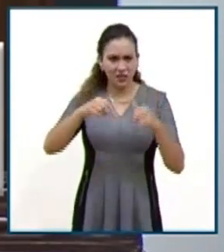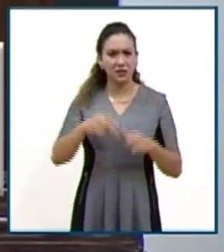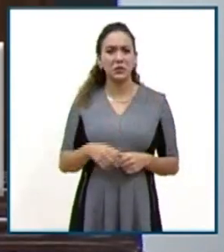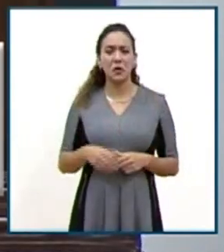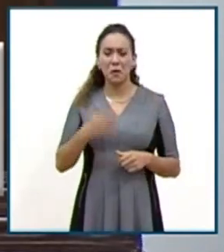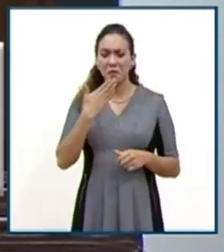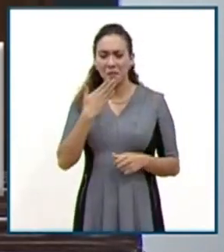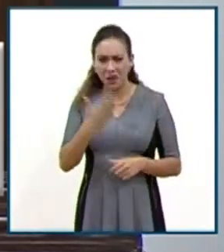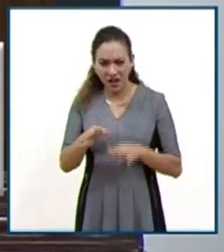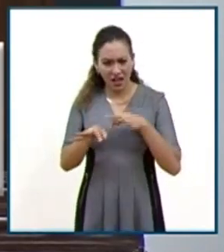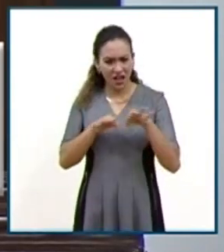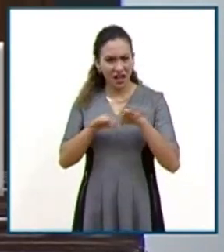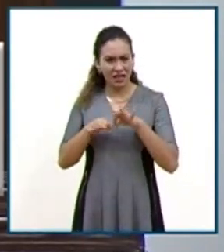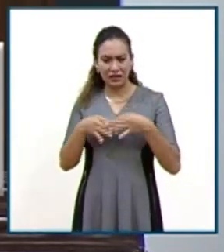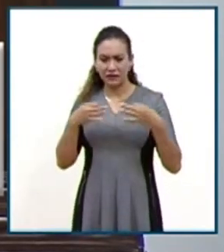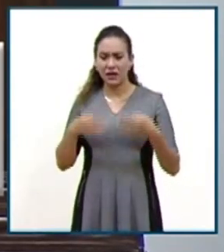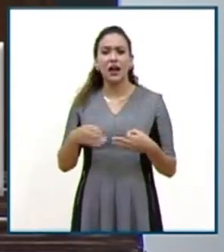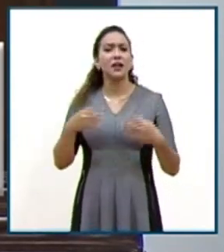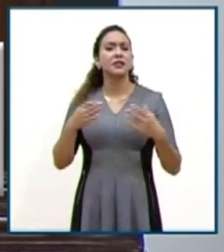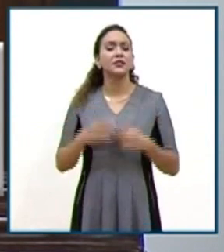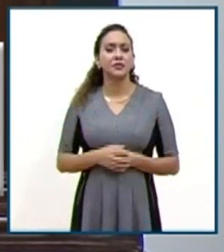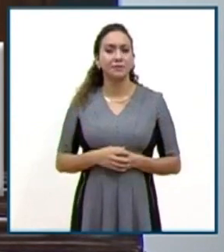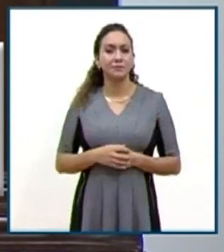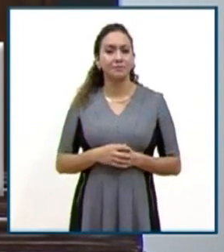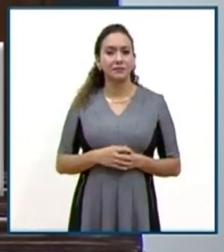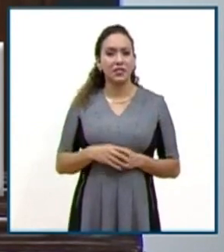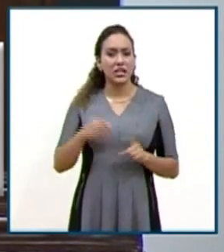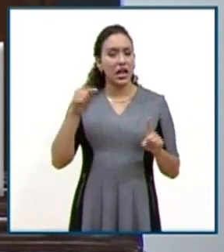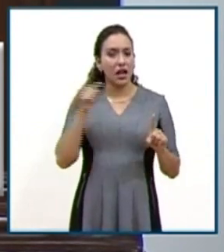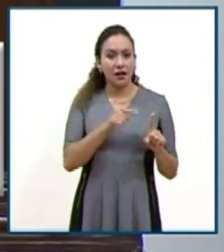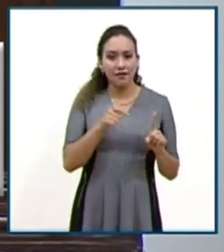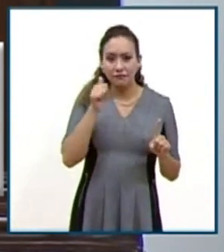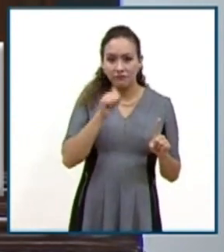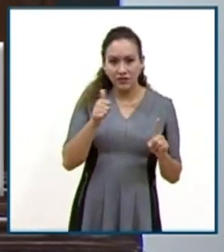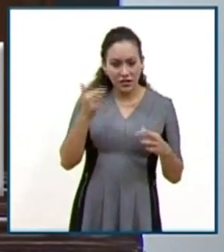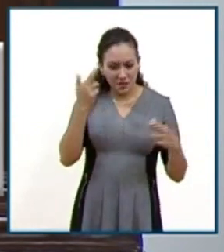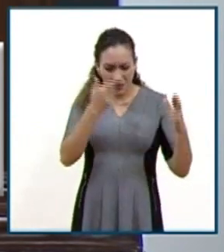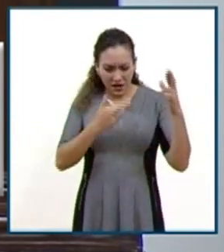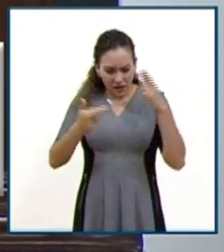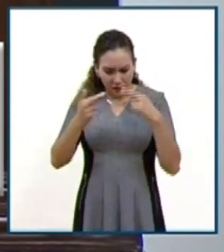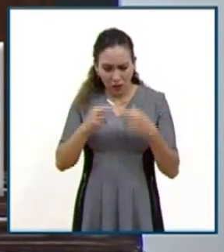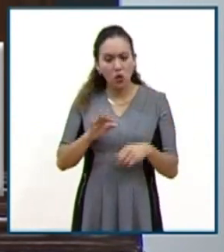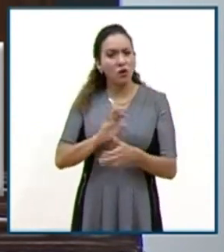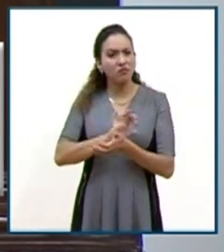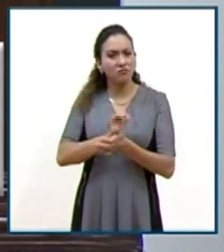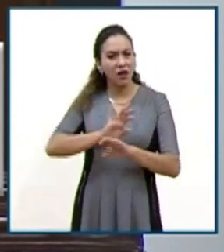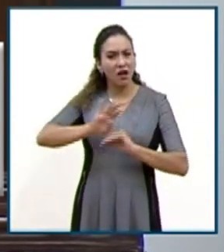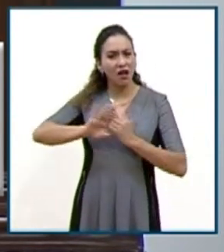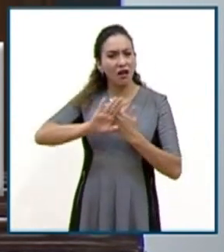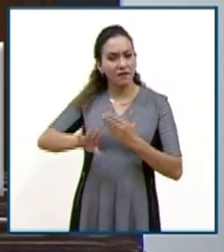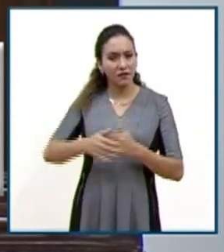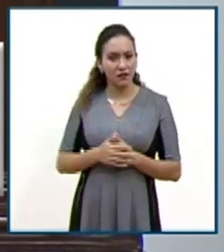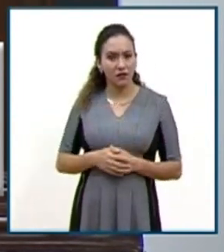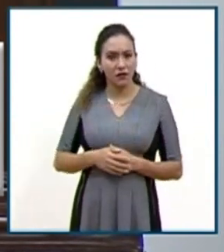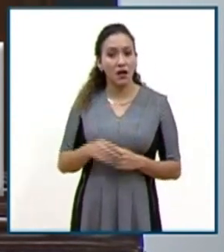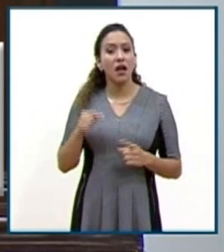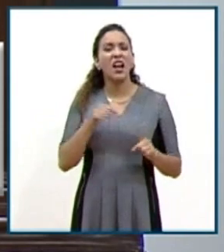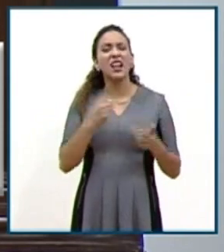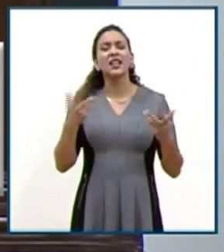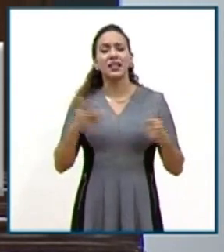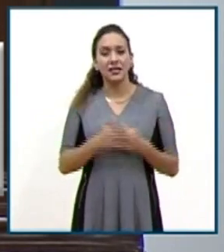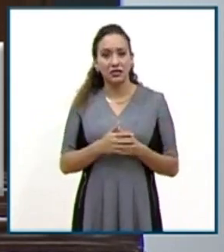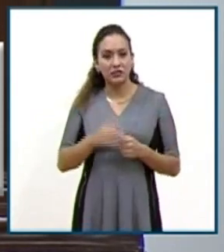En el Tribunal Superior de Justicia de la capital del país se llevó a cabo una ceremonia en memoria del jurista e investigador emérito del Instituto